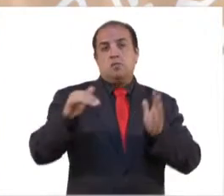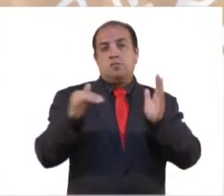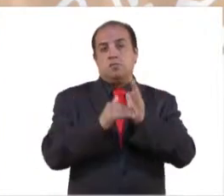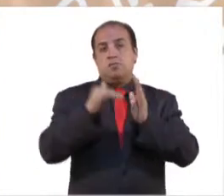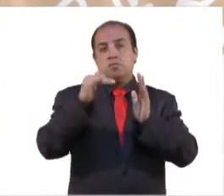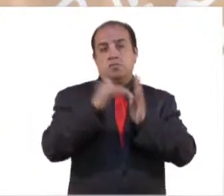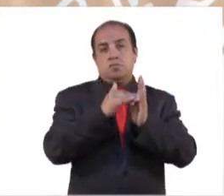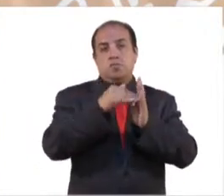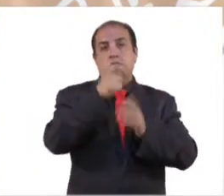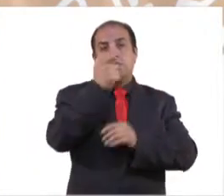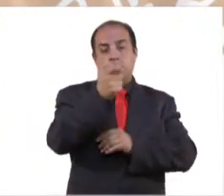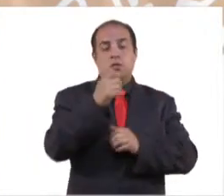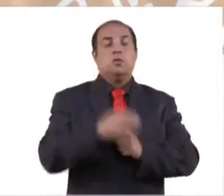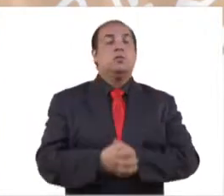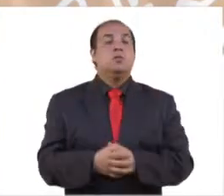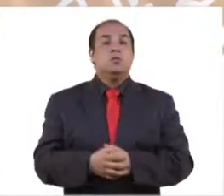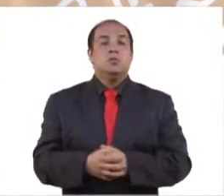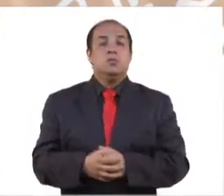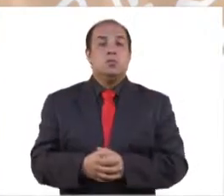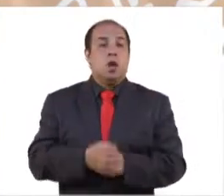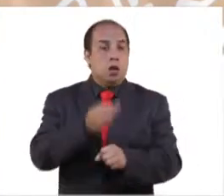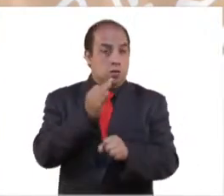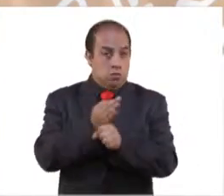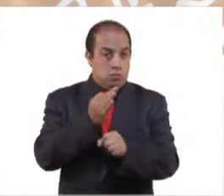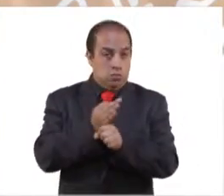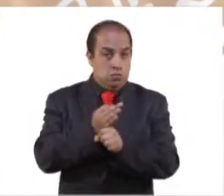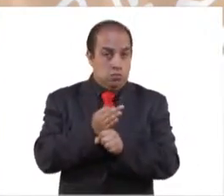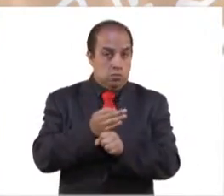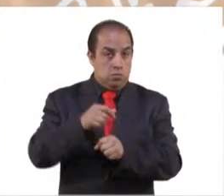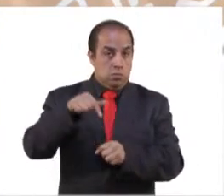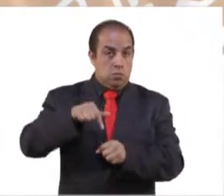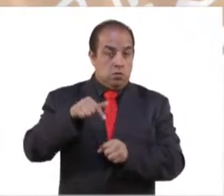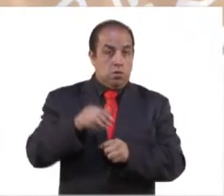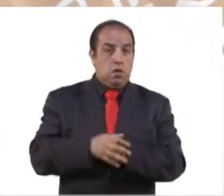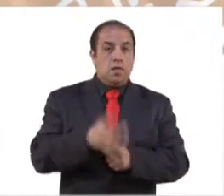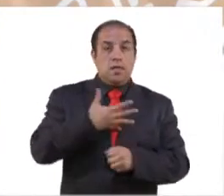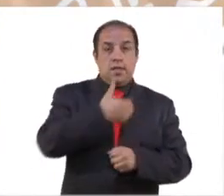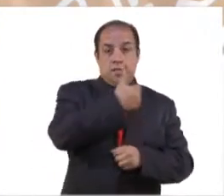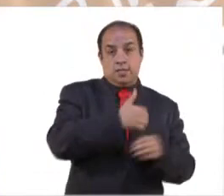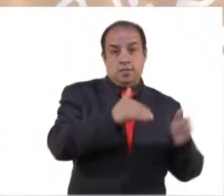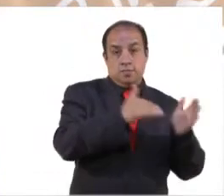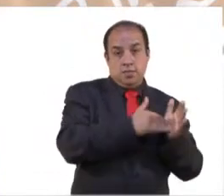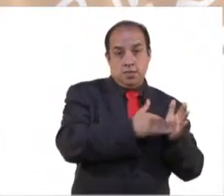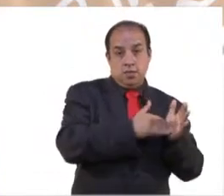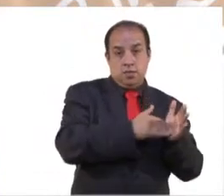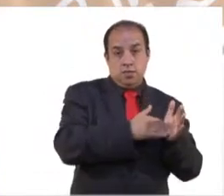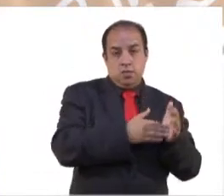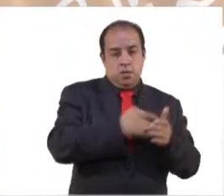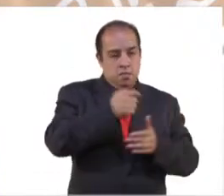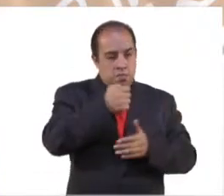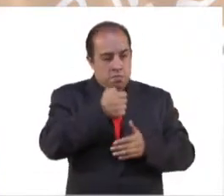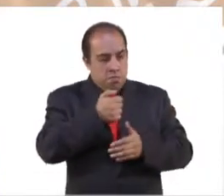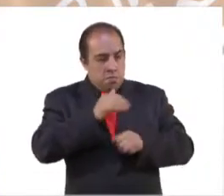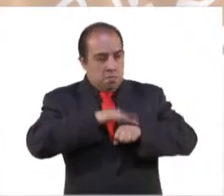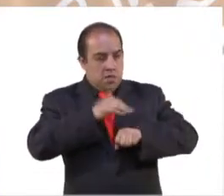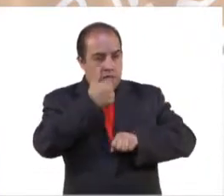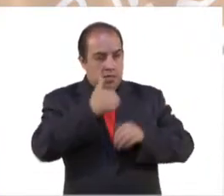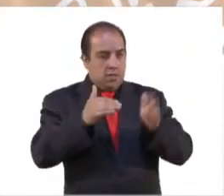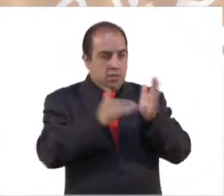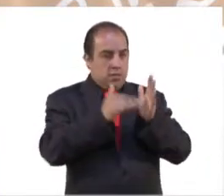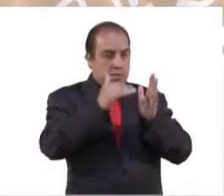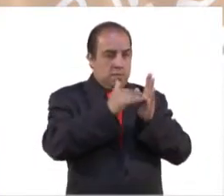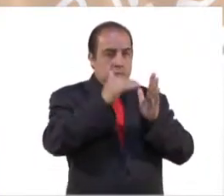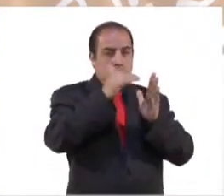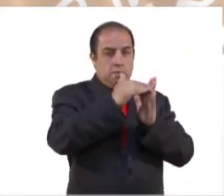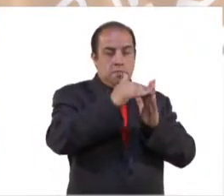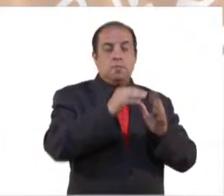pesos para el próximo año. ¿Actualmente para este ciclo entonces es de 6.000 o de cuánto? Fue de un poquito más de 6.000 millones. El